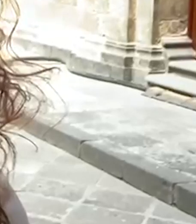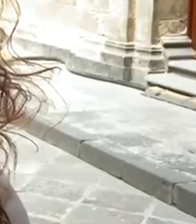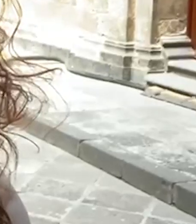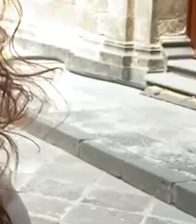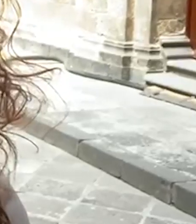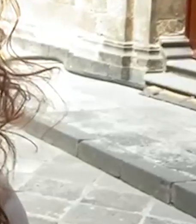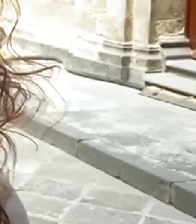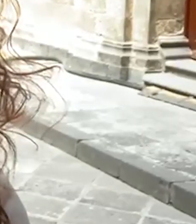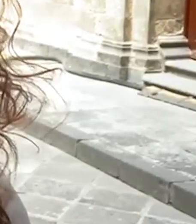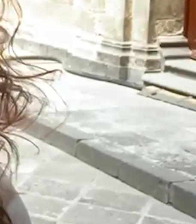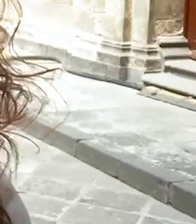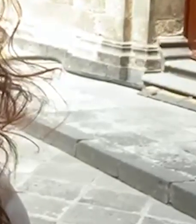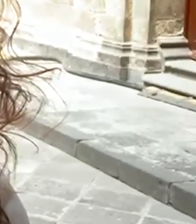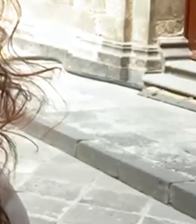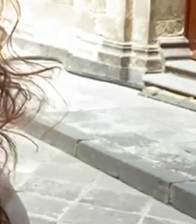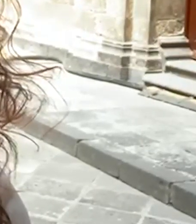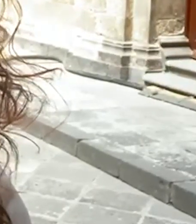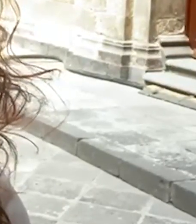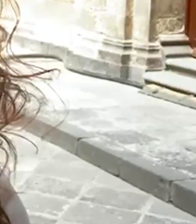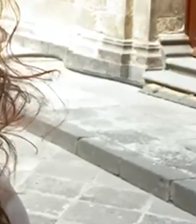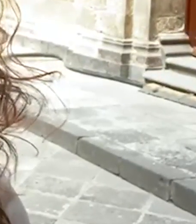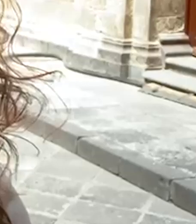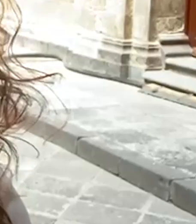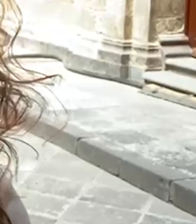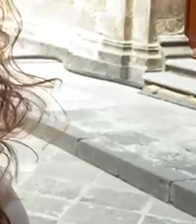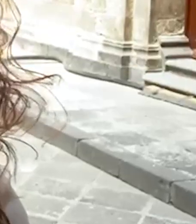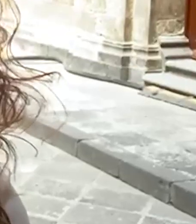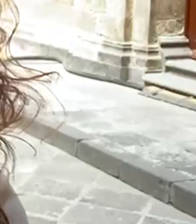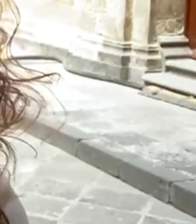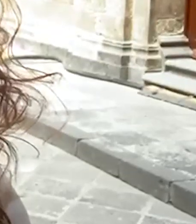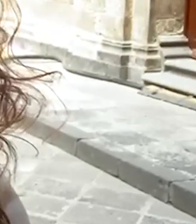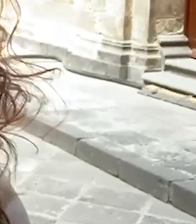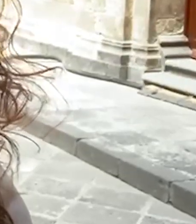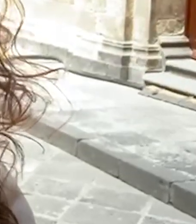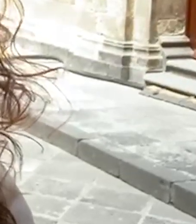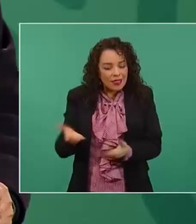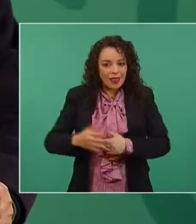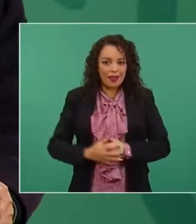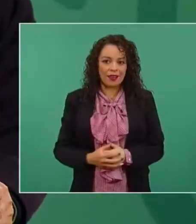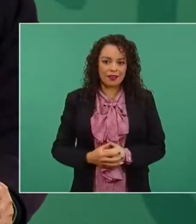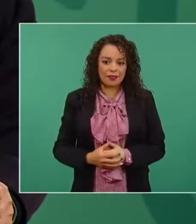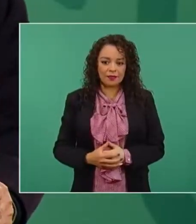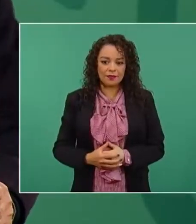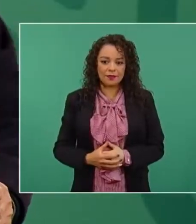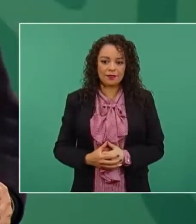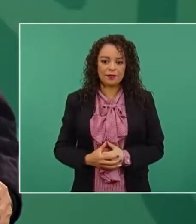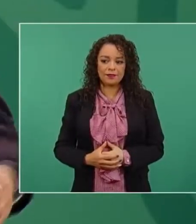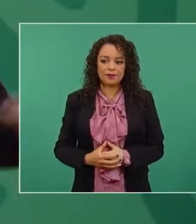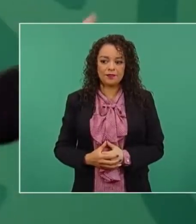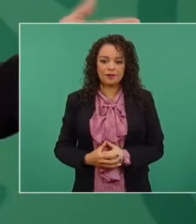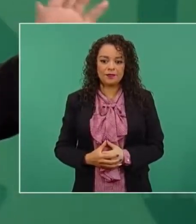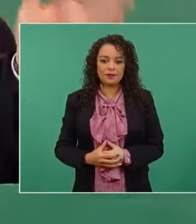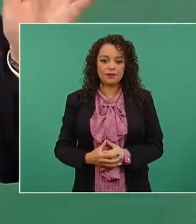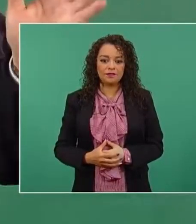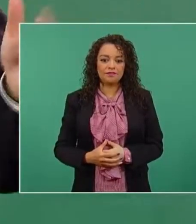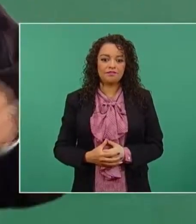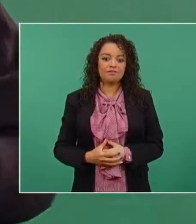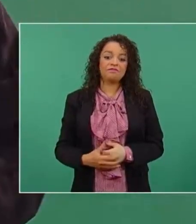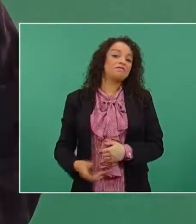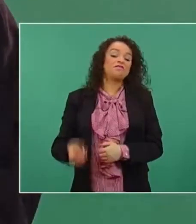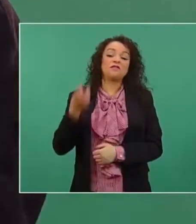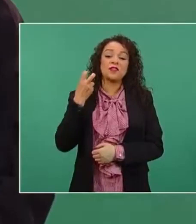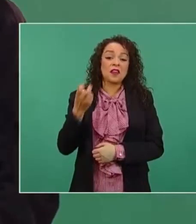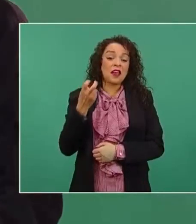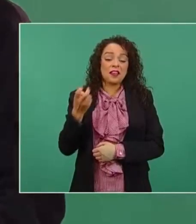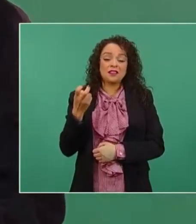mandatario federal aseguró que este fin de semana cumple 68 años y lo celebrará aquí en Palacio Nacional, donde, bueno, pues agradeció las muestras